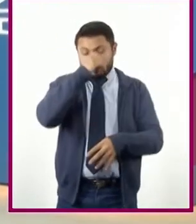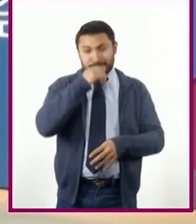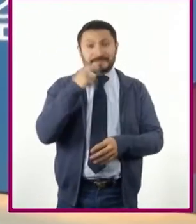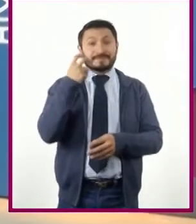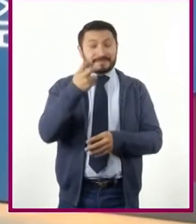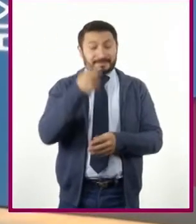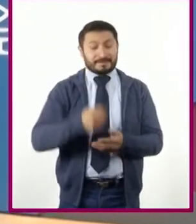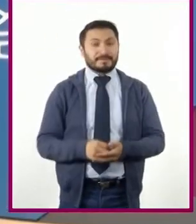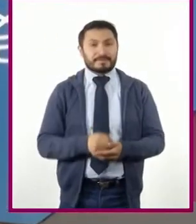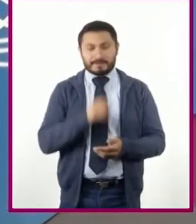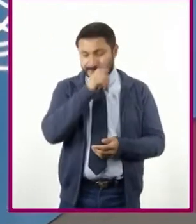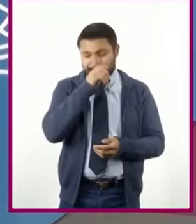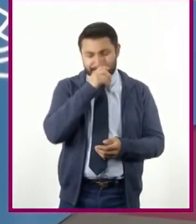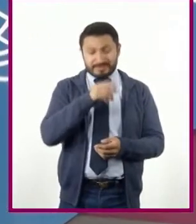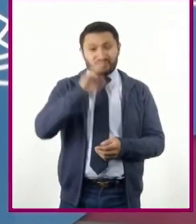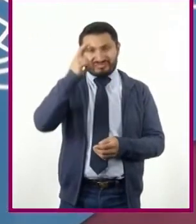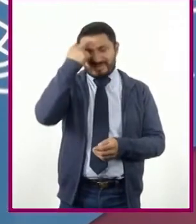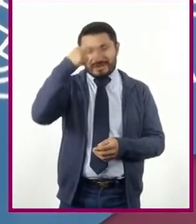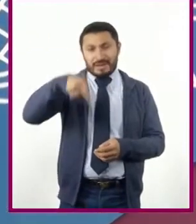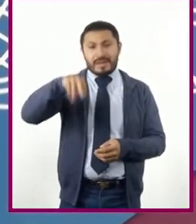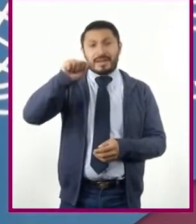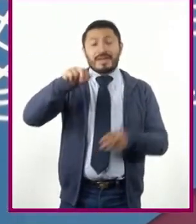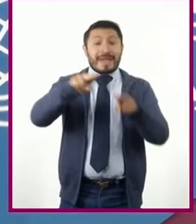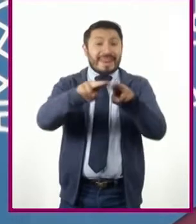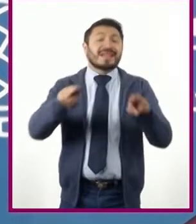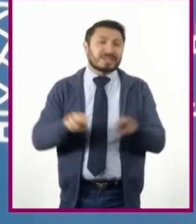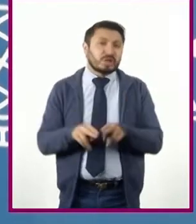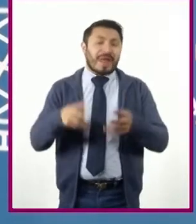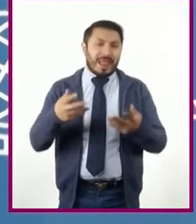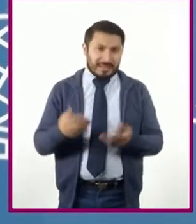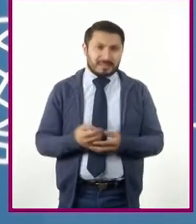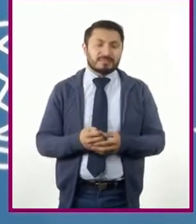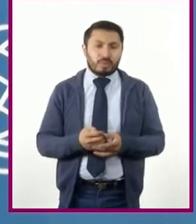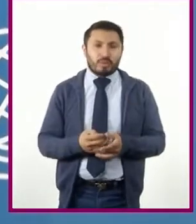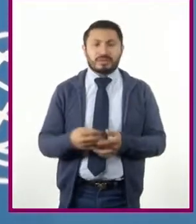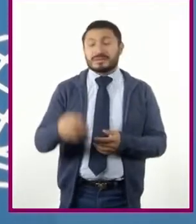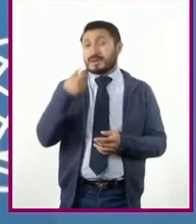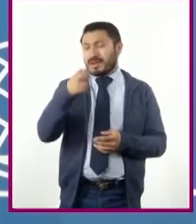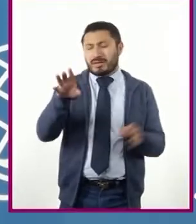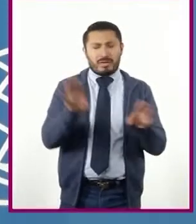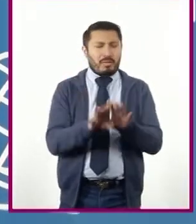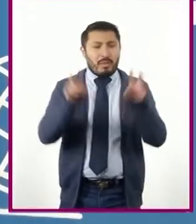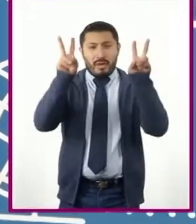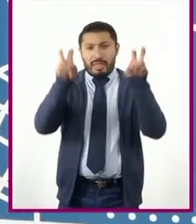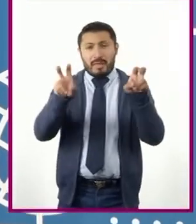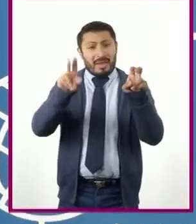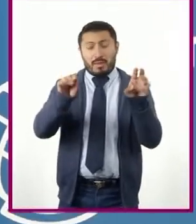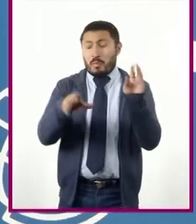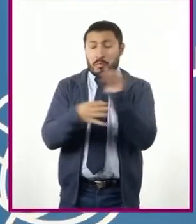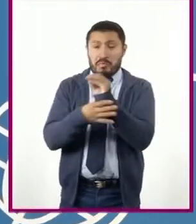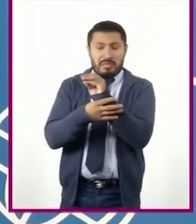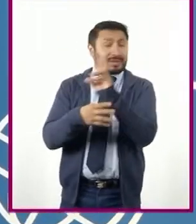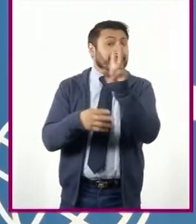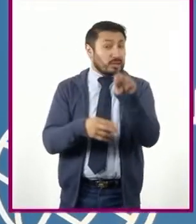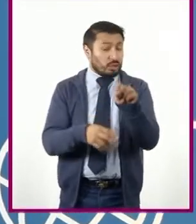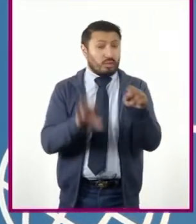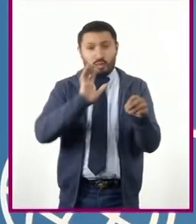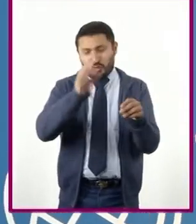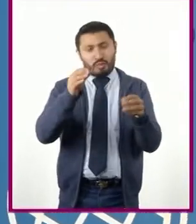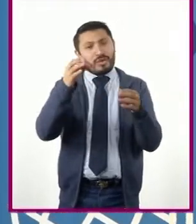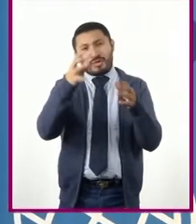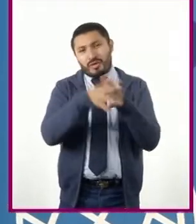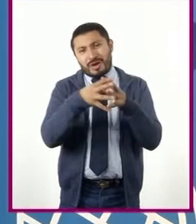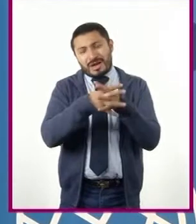manifiesto no les recuerda al nacionalismo? Pareciera que estos asuntos no quedaron de lado tras el fin de la Primera Guerra